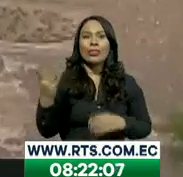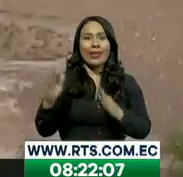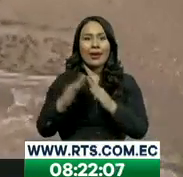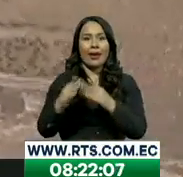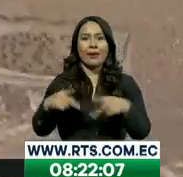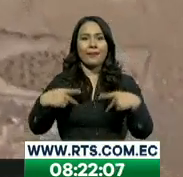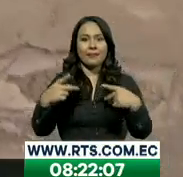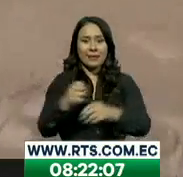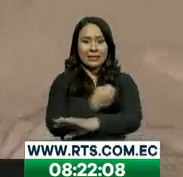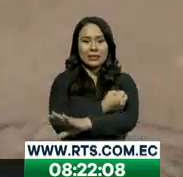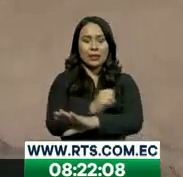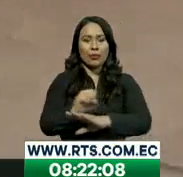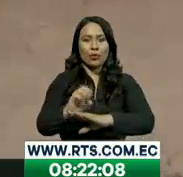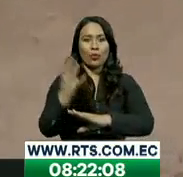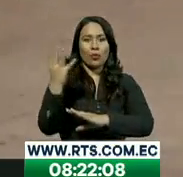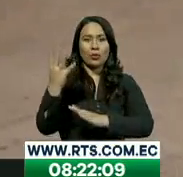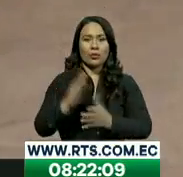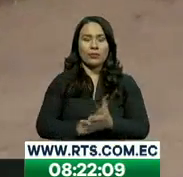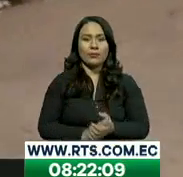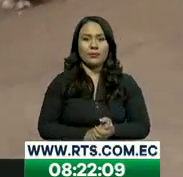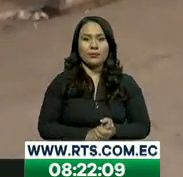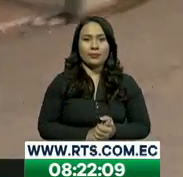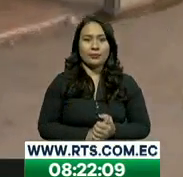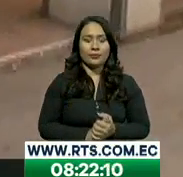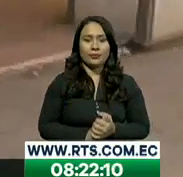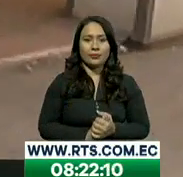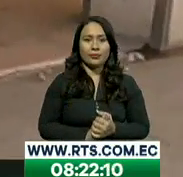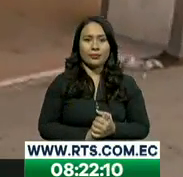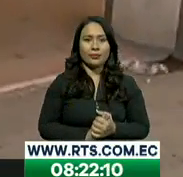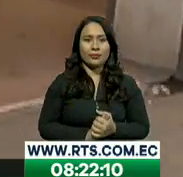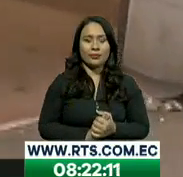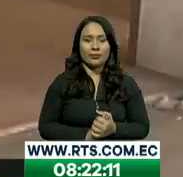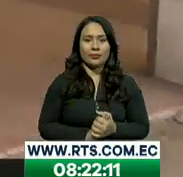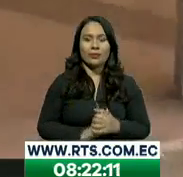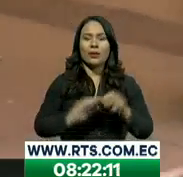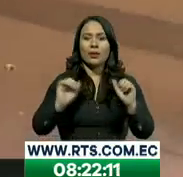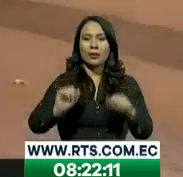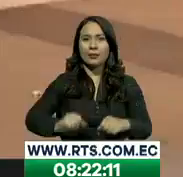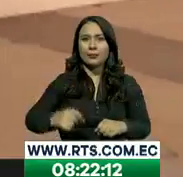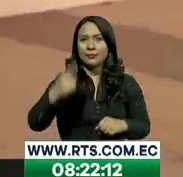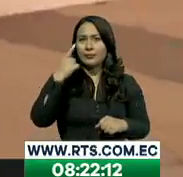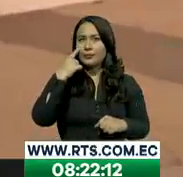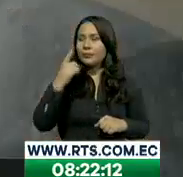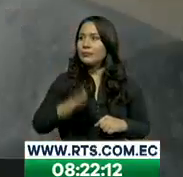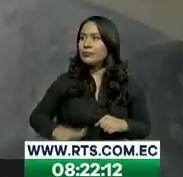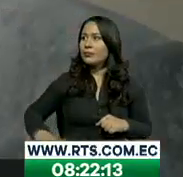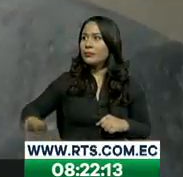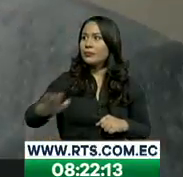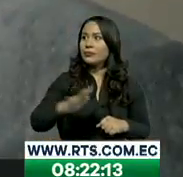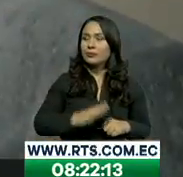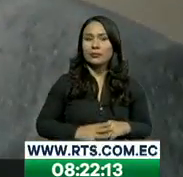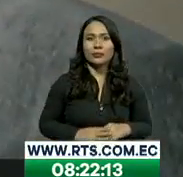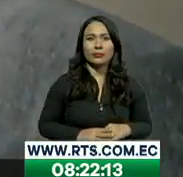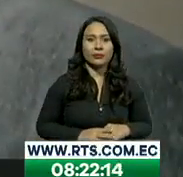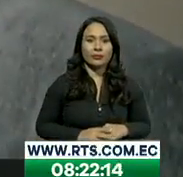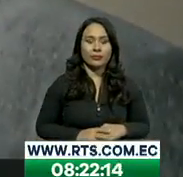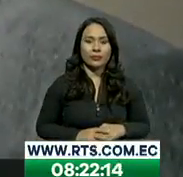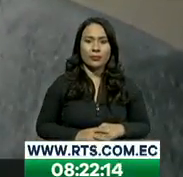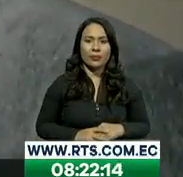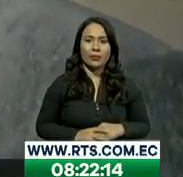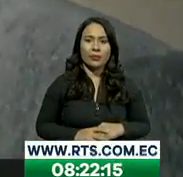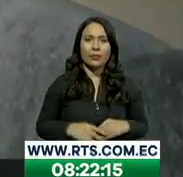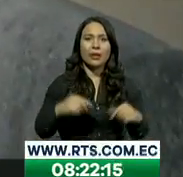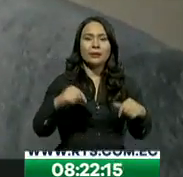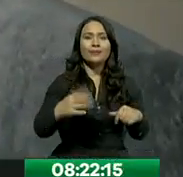esos instantes, las investigaciones ya giraban en torno a empleados de los fallecidos. ¿Por qué estaban viendo las noticias hasta el